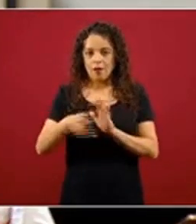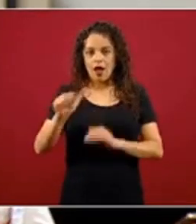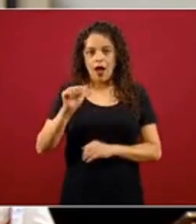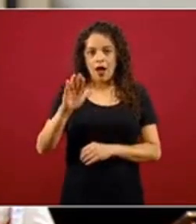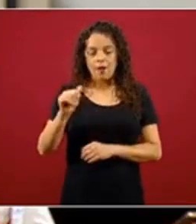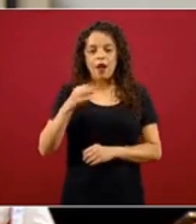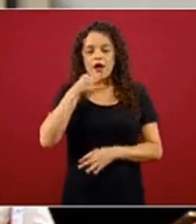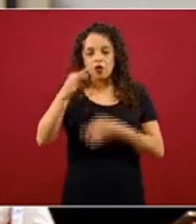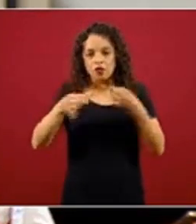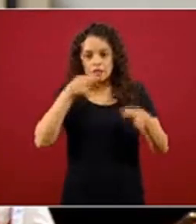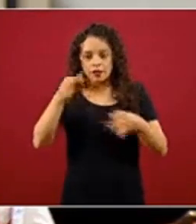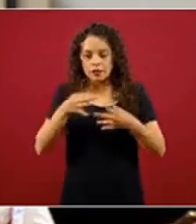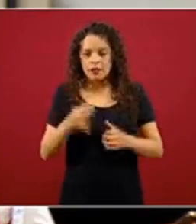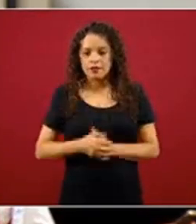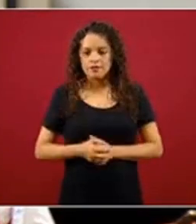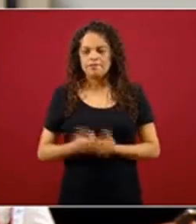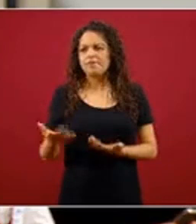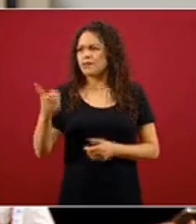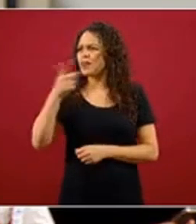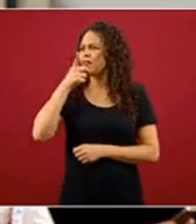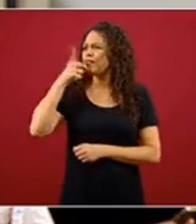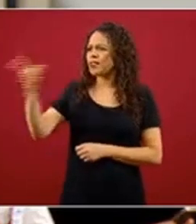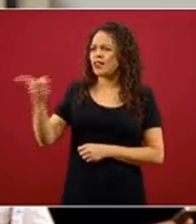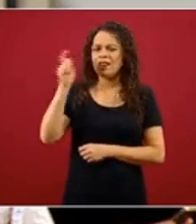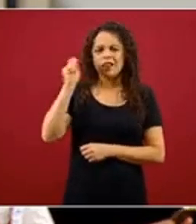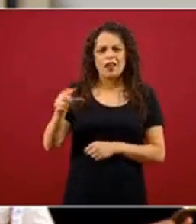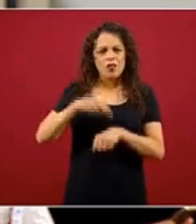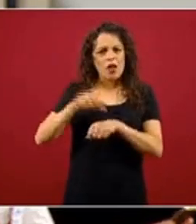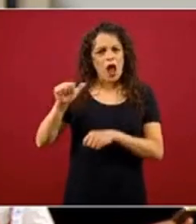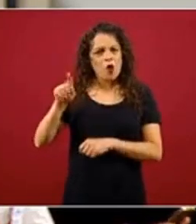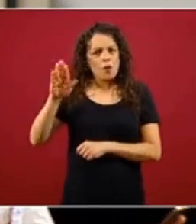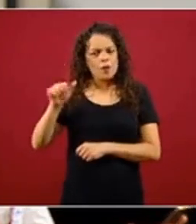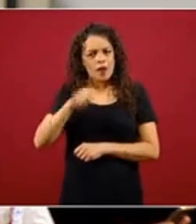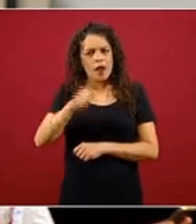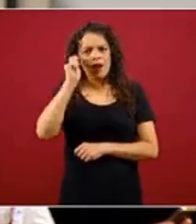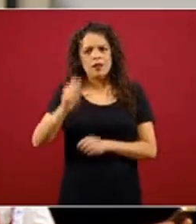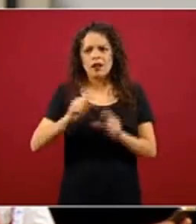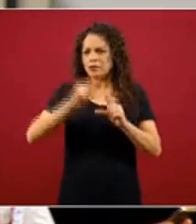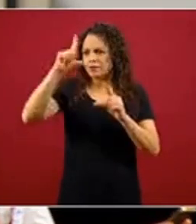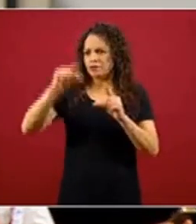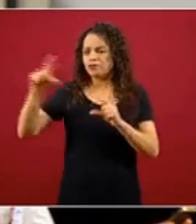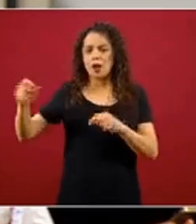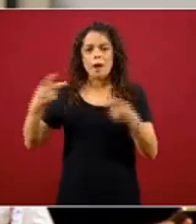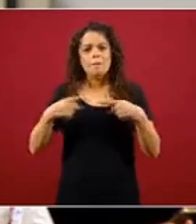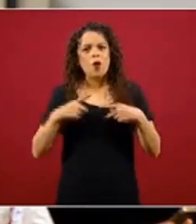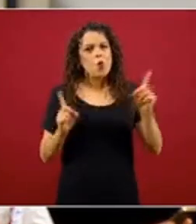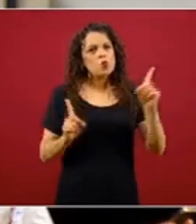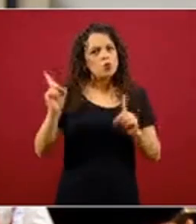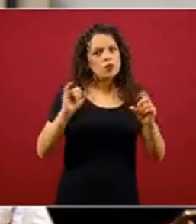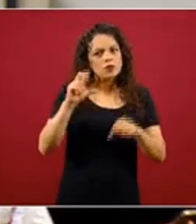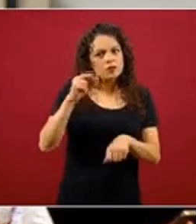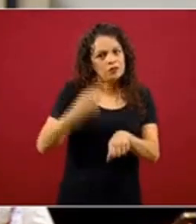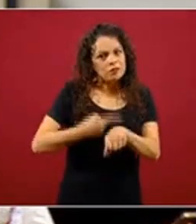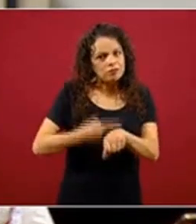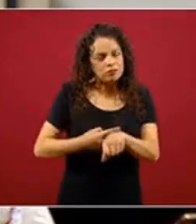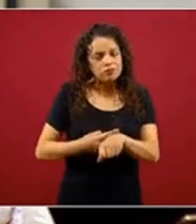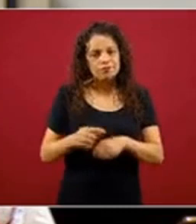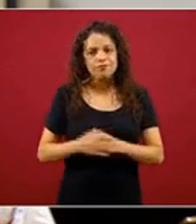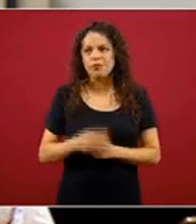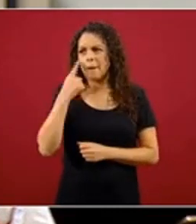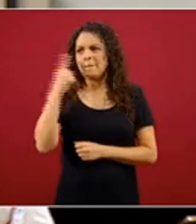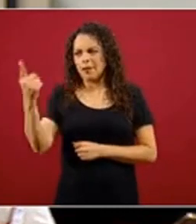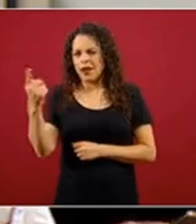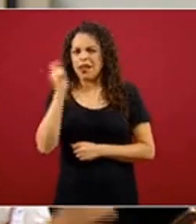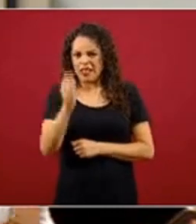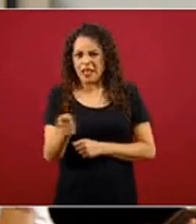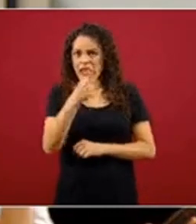parte que mostraba el doctor Alomía de las estadísticas de los sospechosos. Veíamos la parte de que Estado de